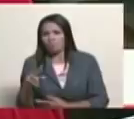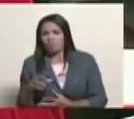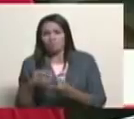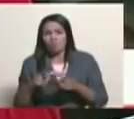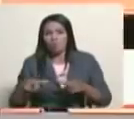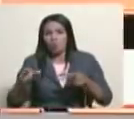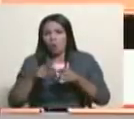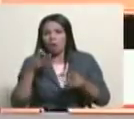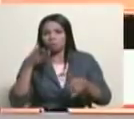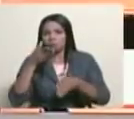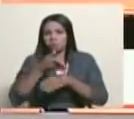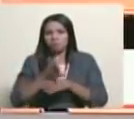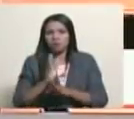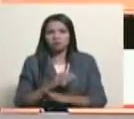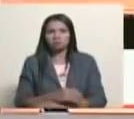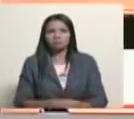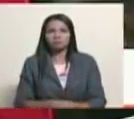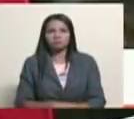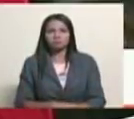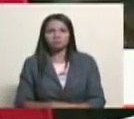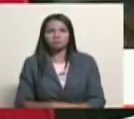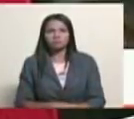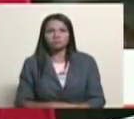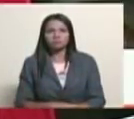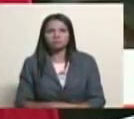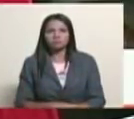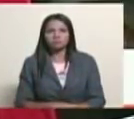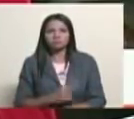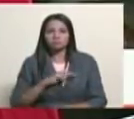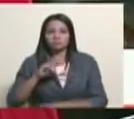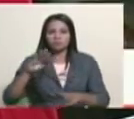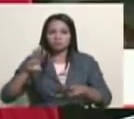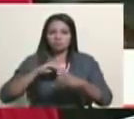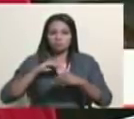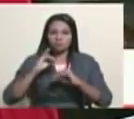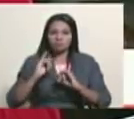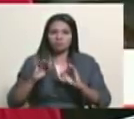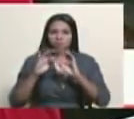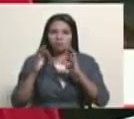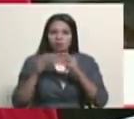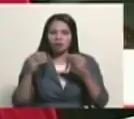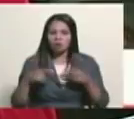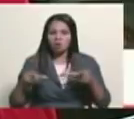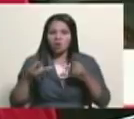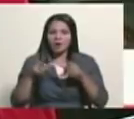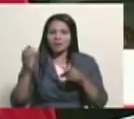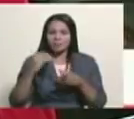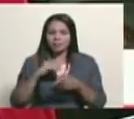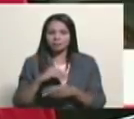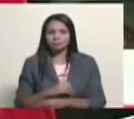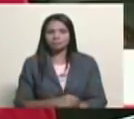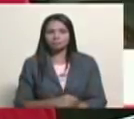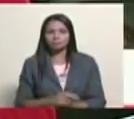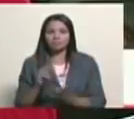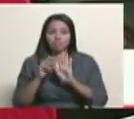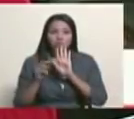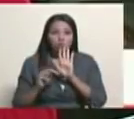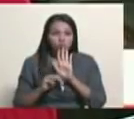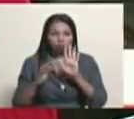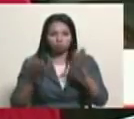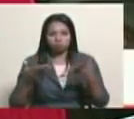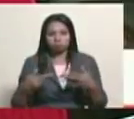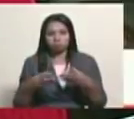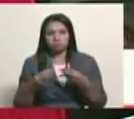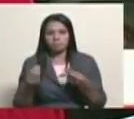que hemos ido. Hemos asumido el partido, el área que, de cual la instrucción que usted dio,